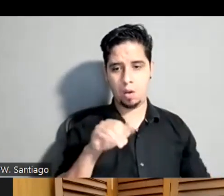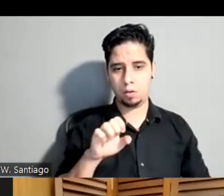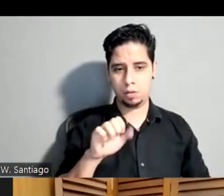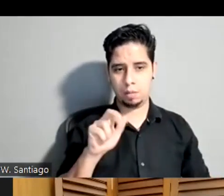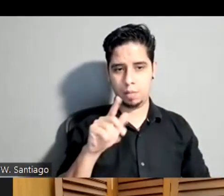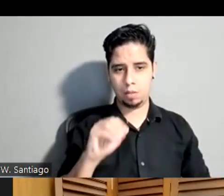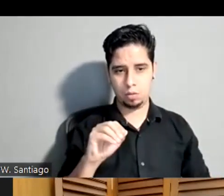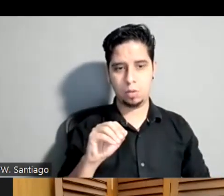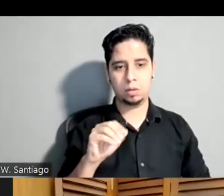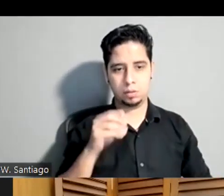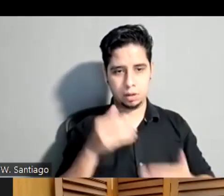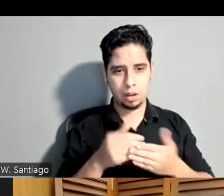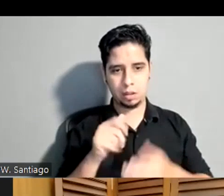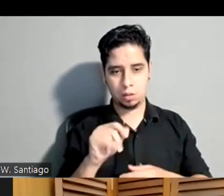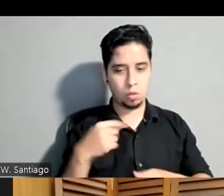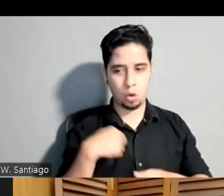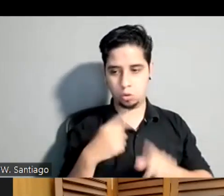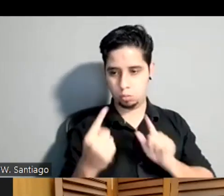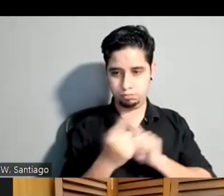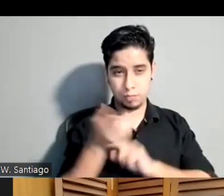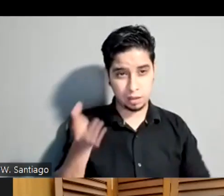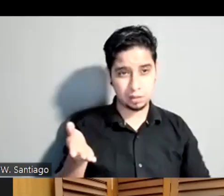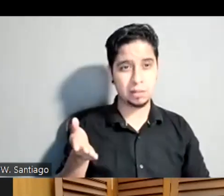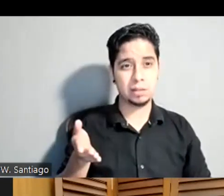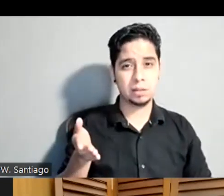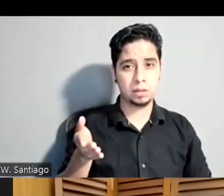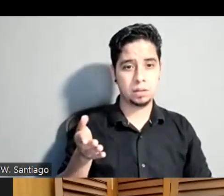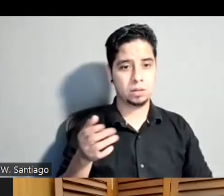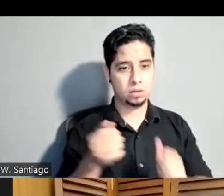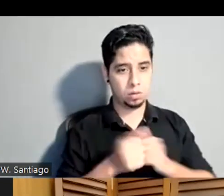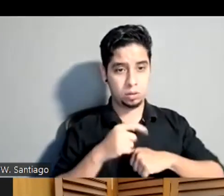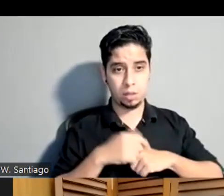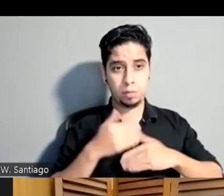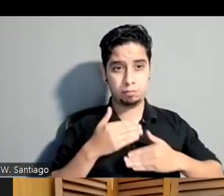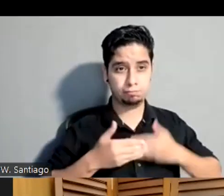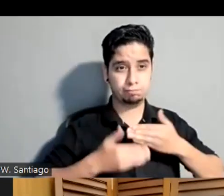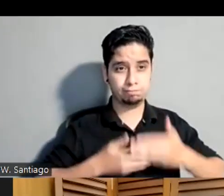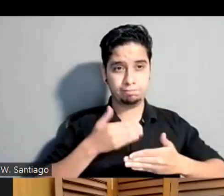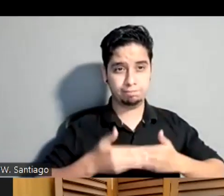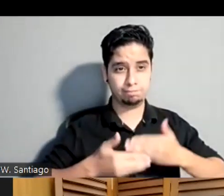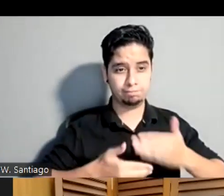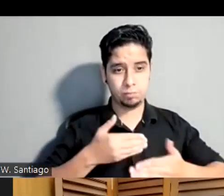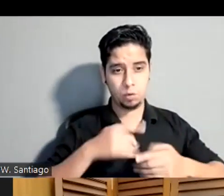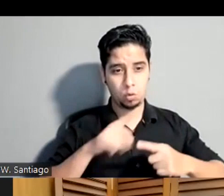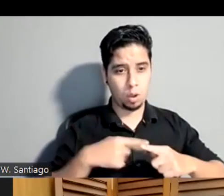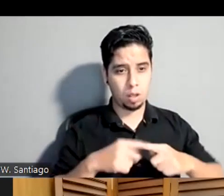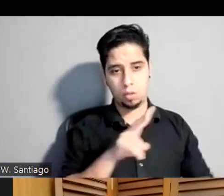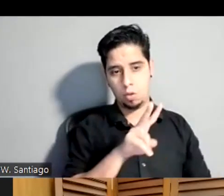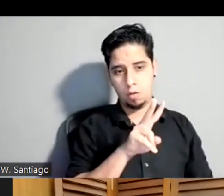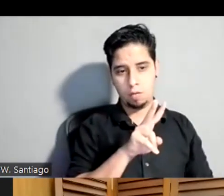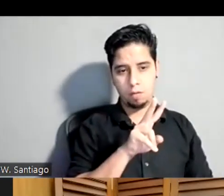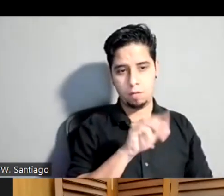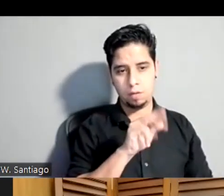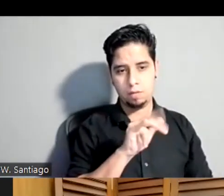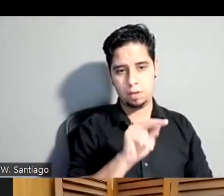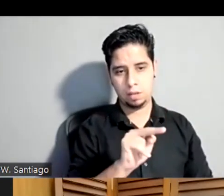Ateneo. Así que nos conocemos allí. Y ahí poco a poco... Exactamente. Cuando Vivian y José Armando vieron el